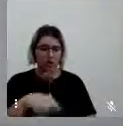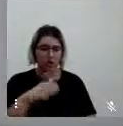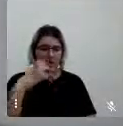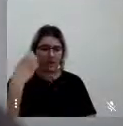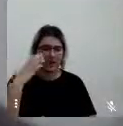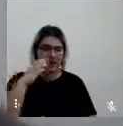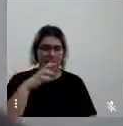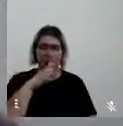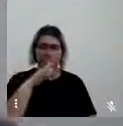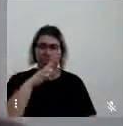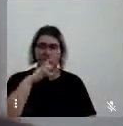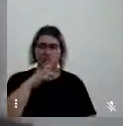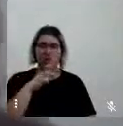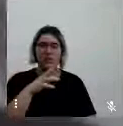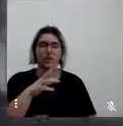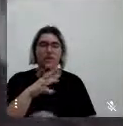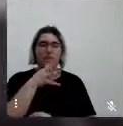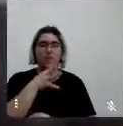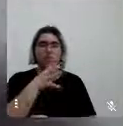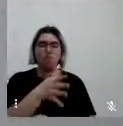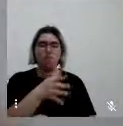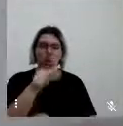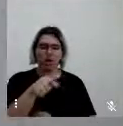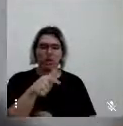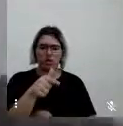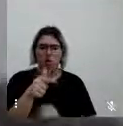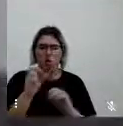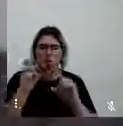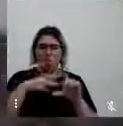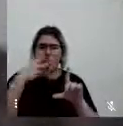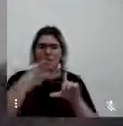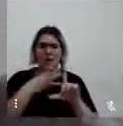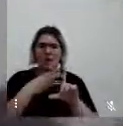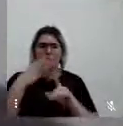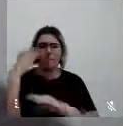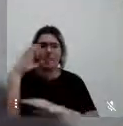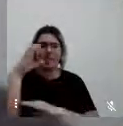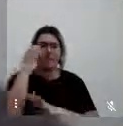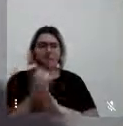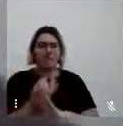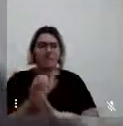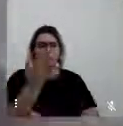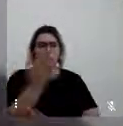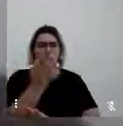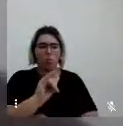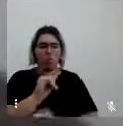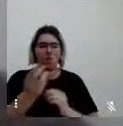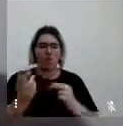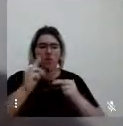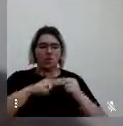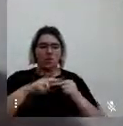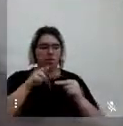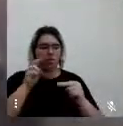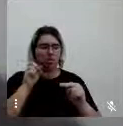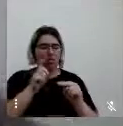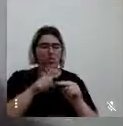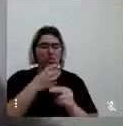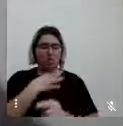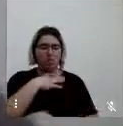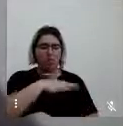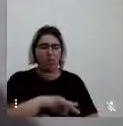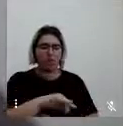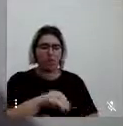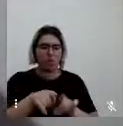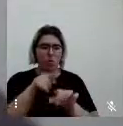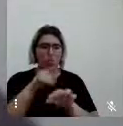porque aparte de que esto lo vamos a colgar en la web de Cádiz y podréis acceder al enlace, como vamos a seguir con este ciclo